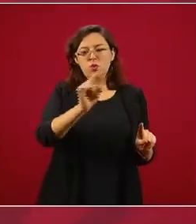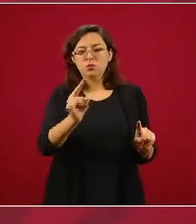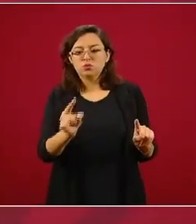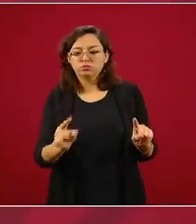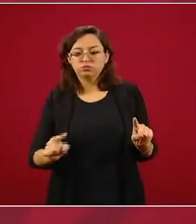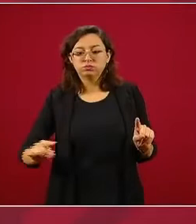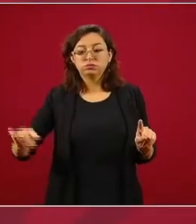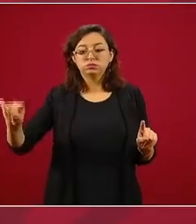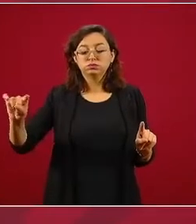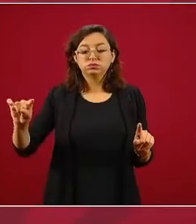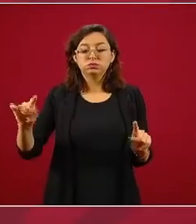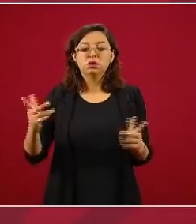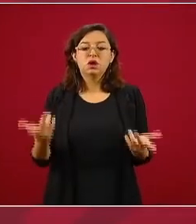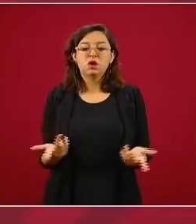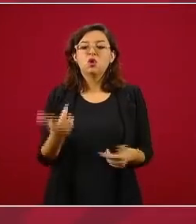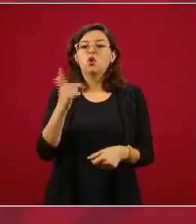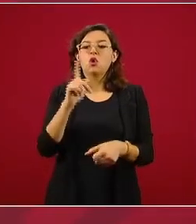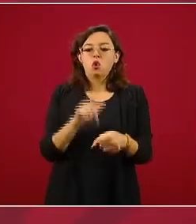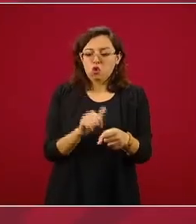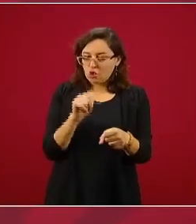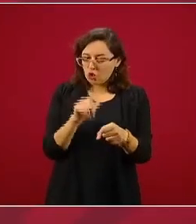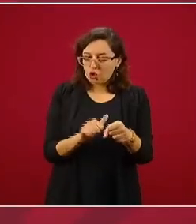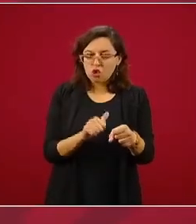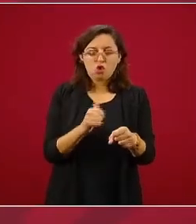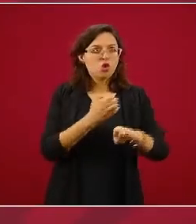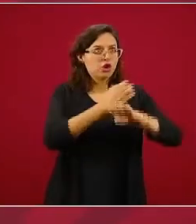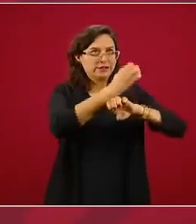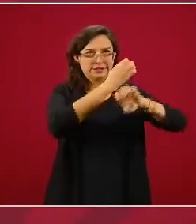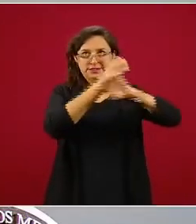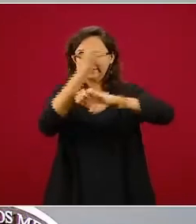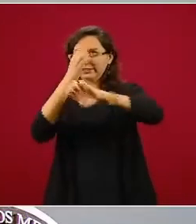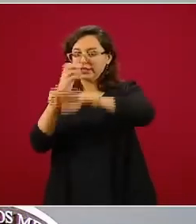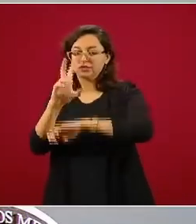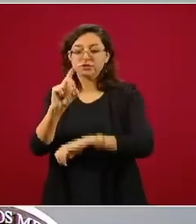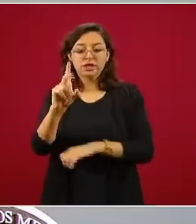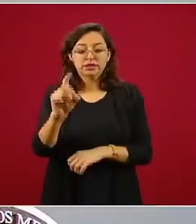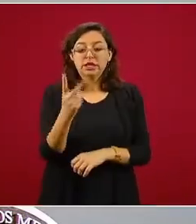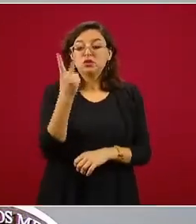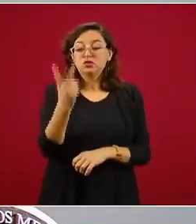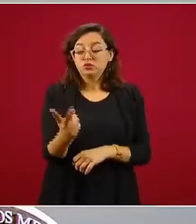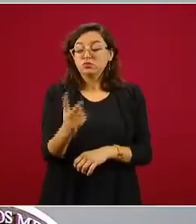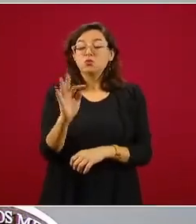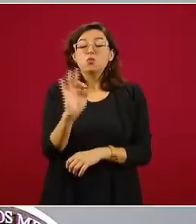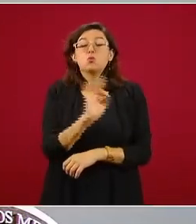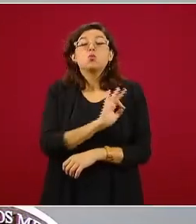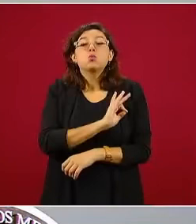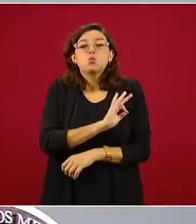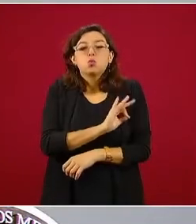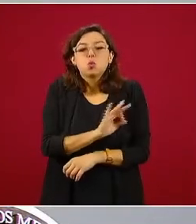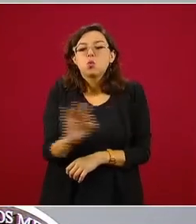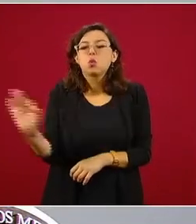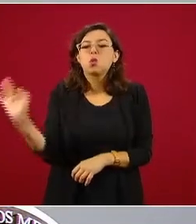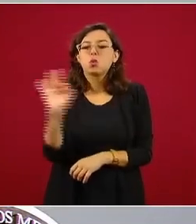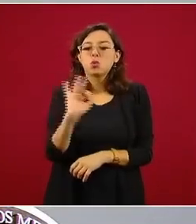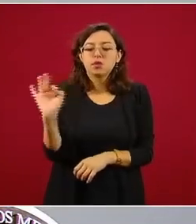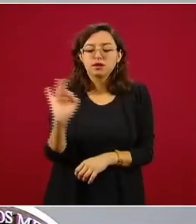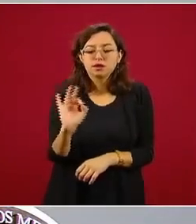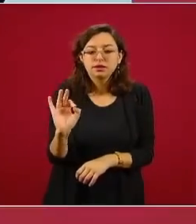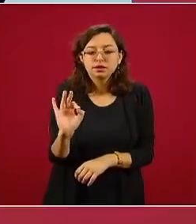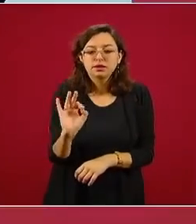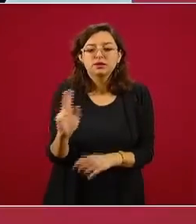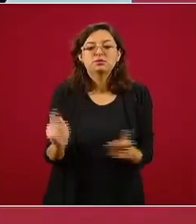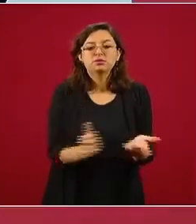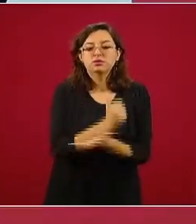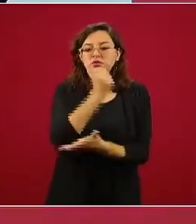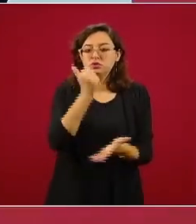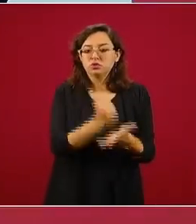podría presentar todas y cada una de las entidades federativas, los 32 estados, podrían presentar ciudades y